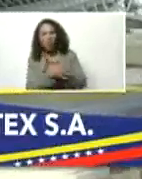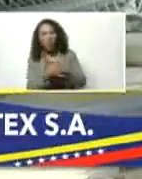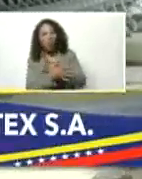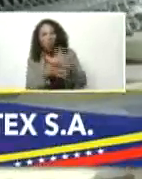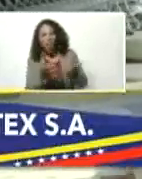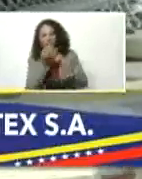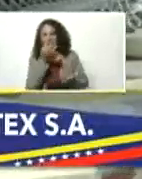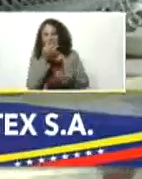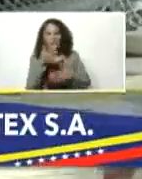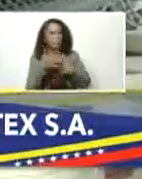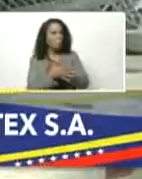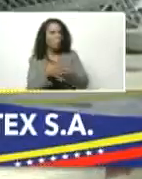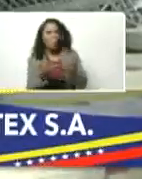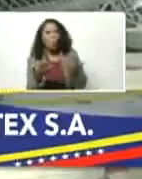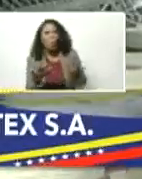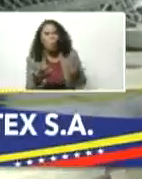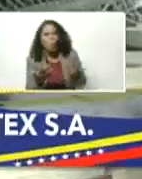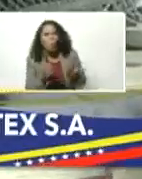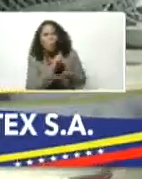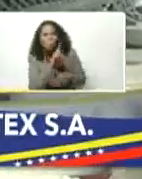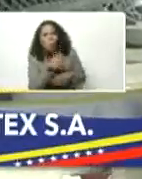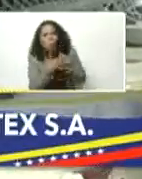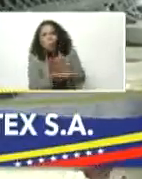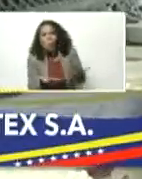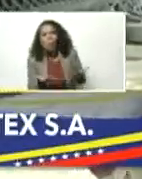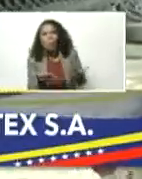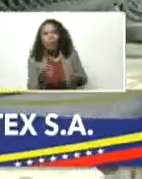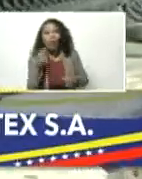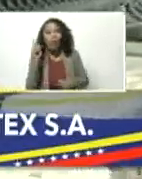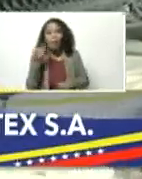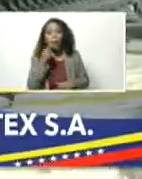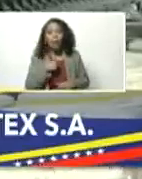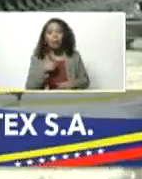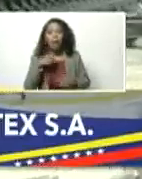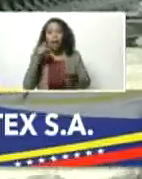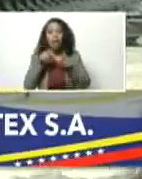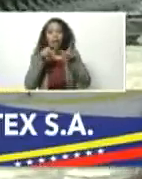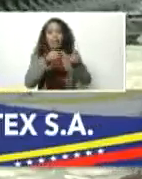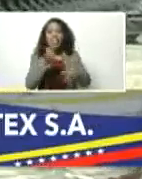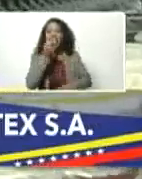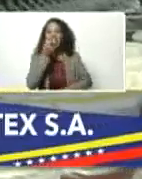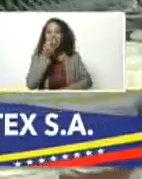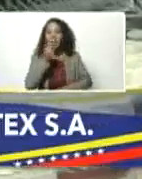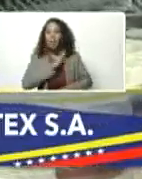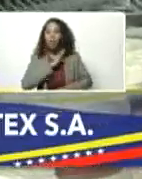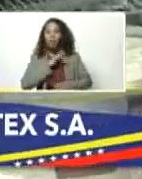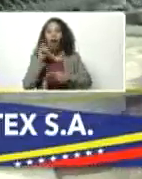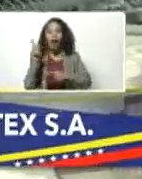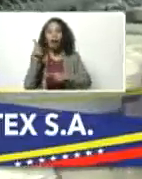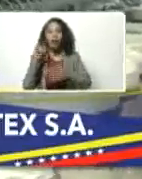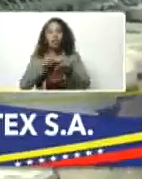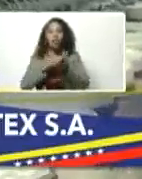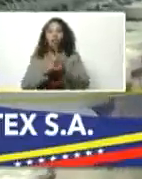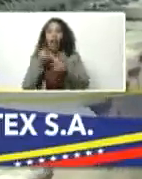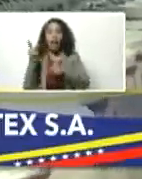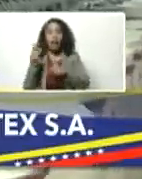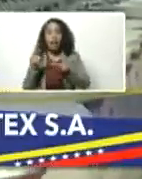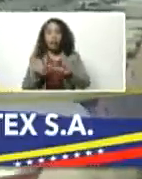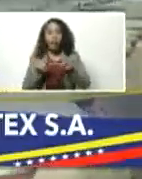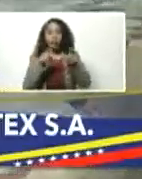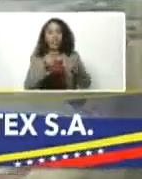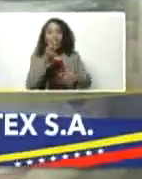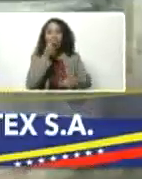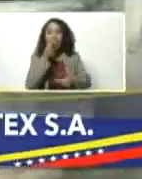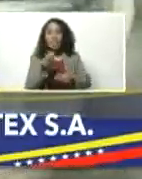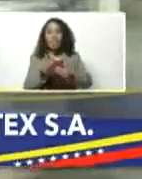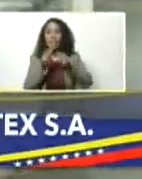certificado verde, y me dice que el certificado verde es precisamente un certificado que se le